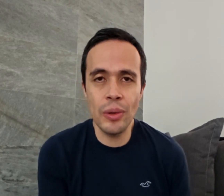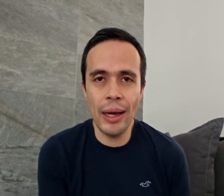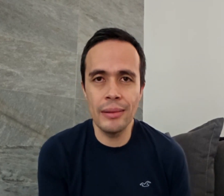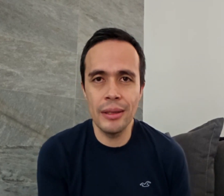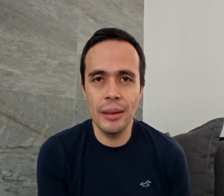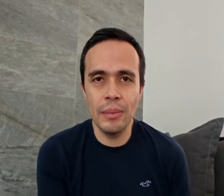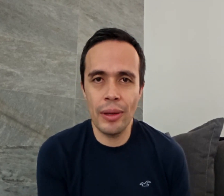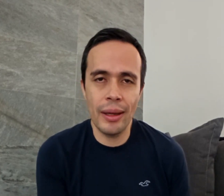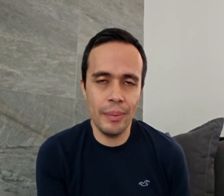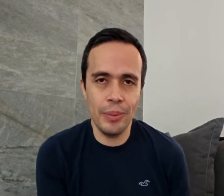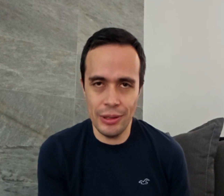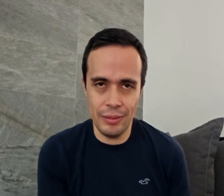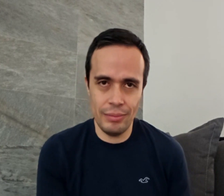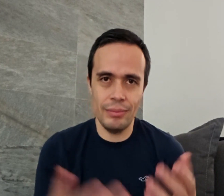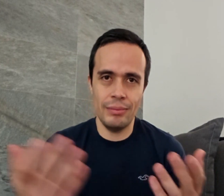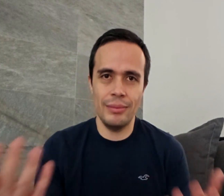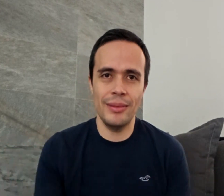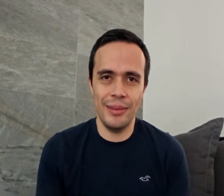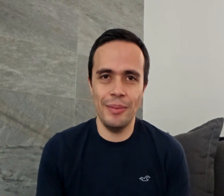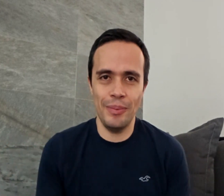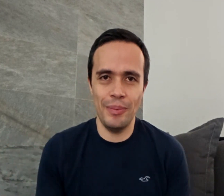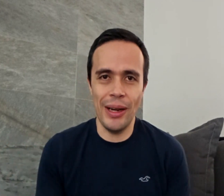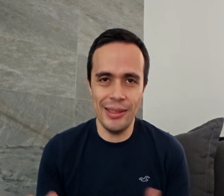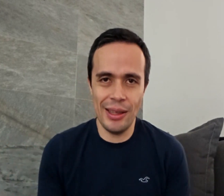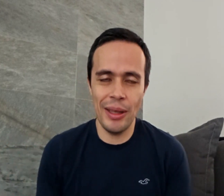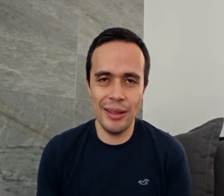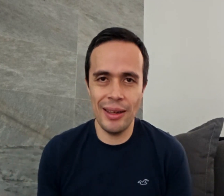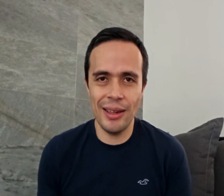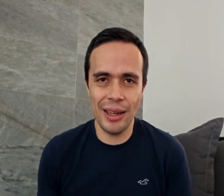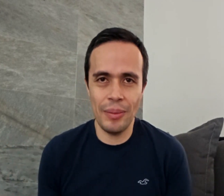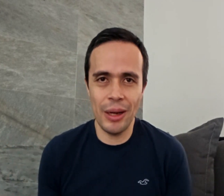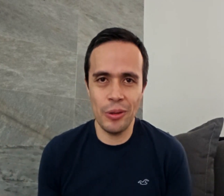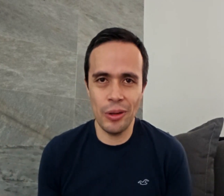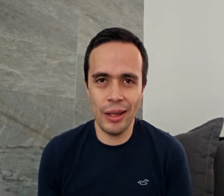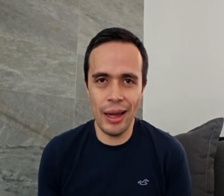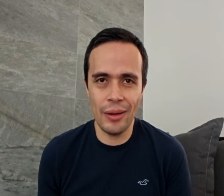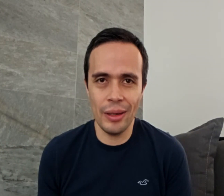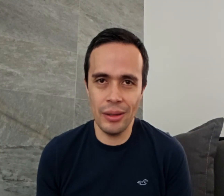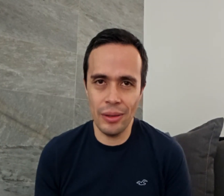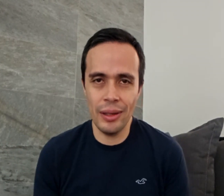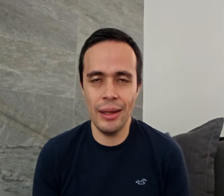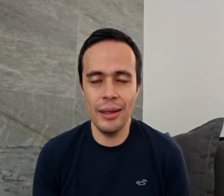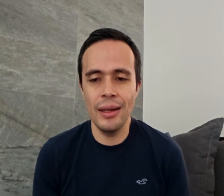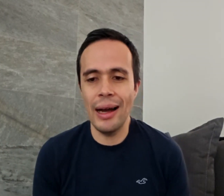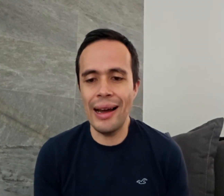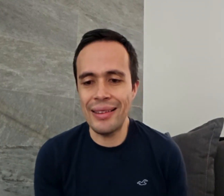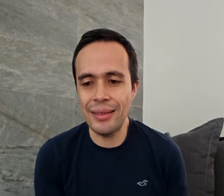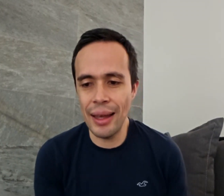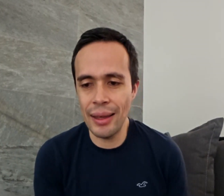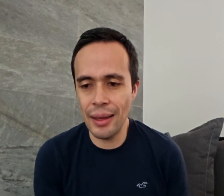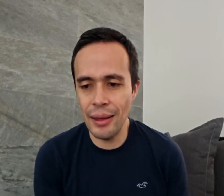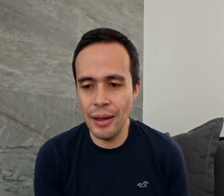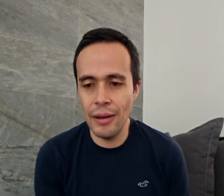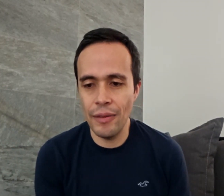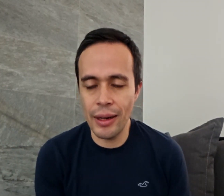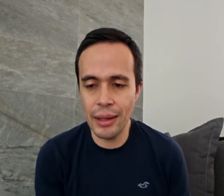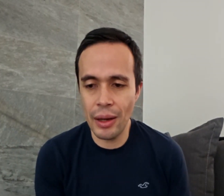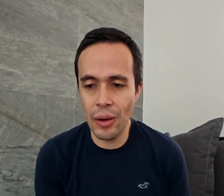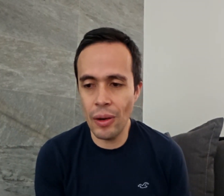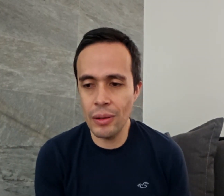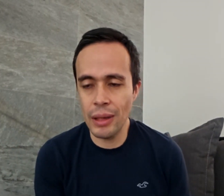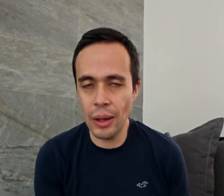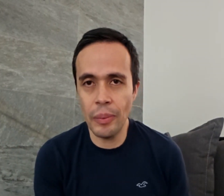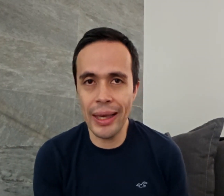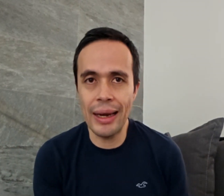una censura, porque pues precisamente en el régimen autoritario en donde Aristegui, Ferriz